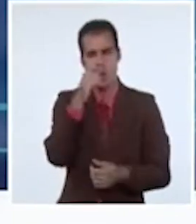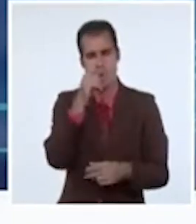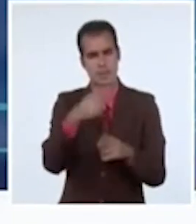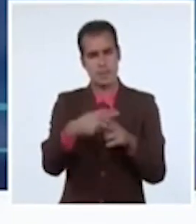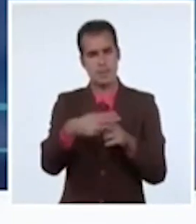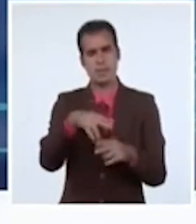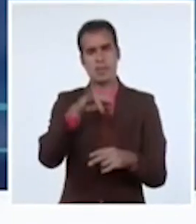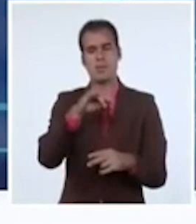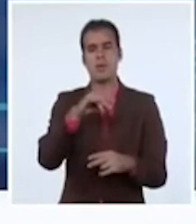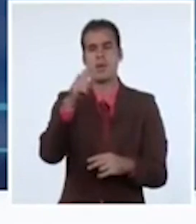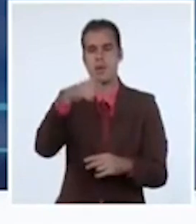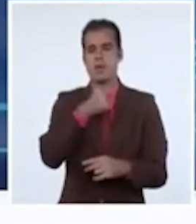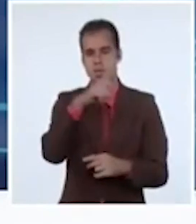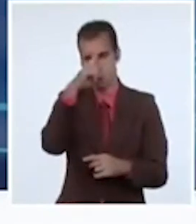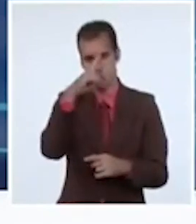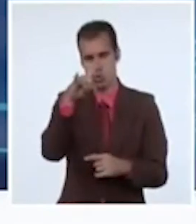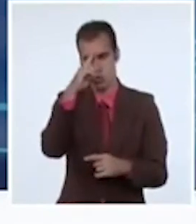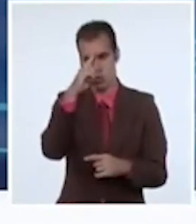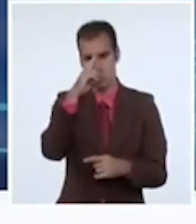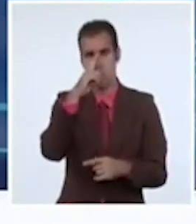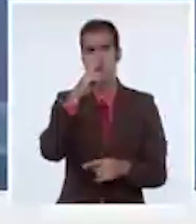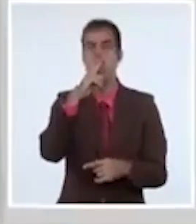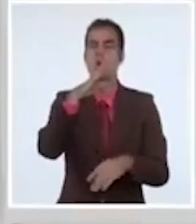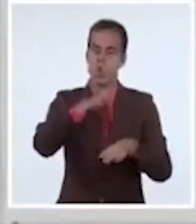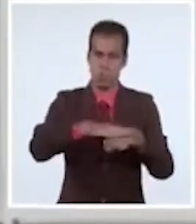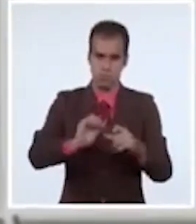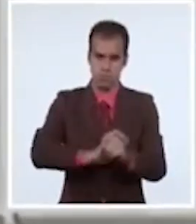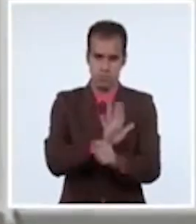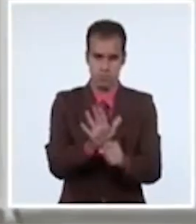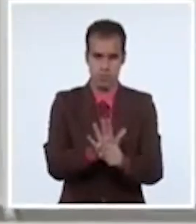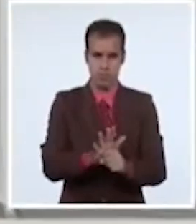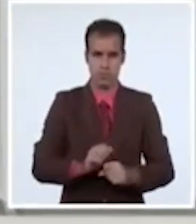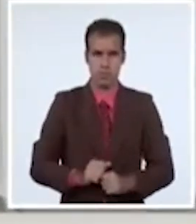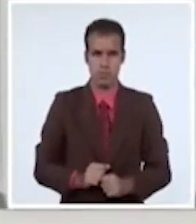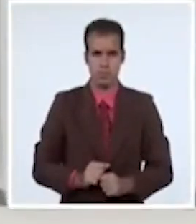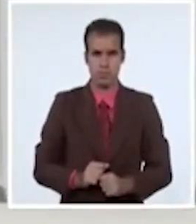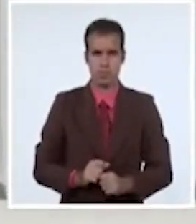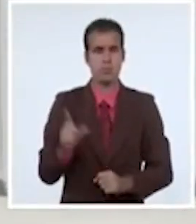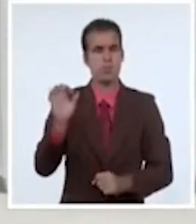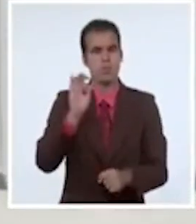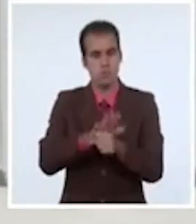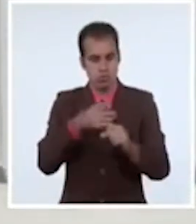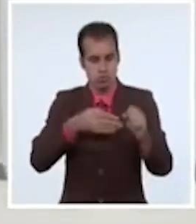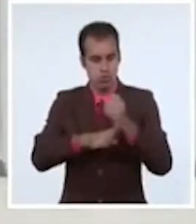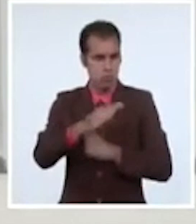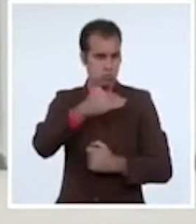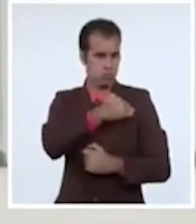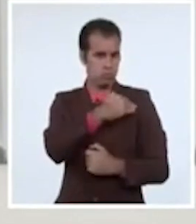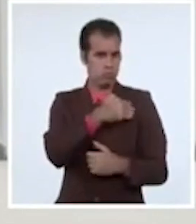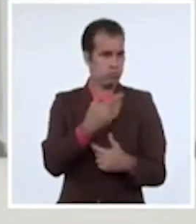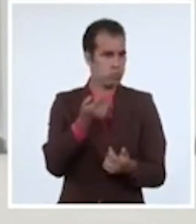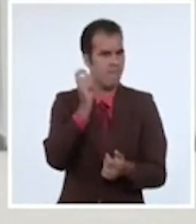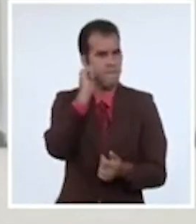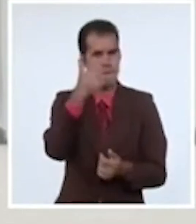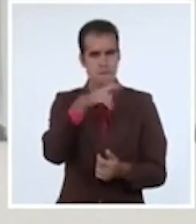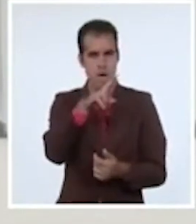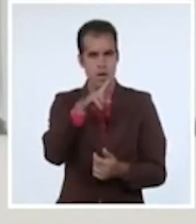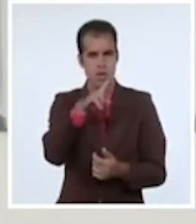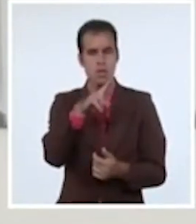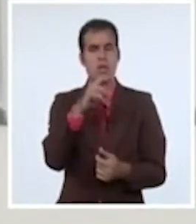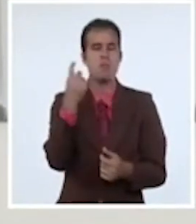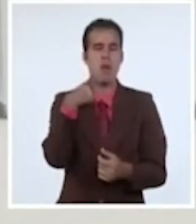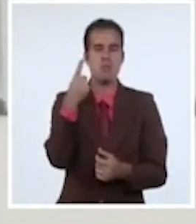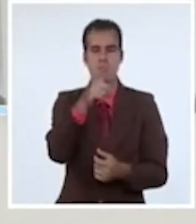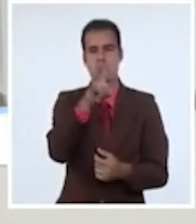Soberón, como consecuencia de la COVID-19. Ingresó a las Fuerzas Armadas Revolucionarias en el año